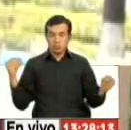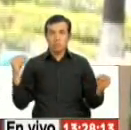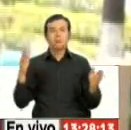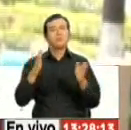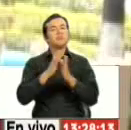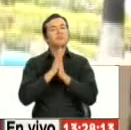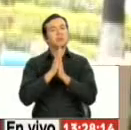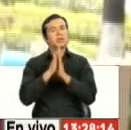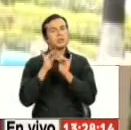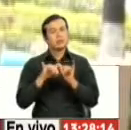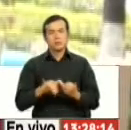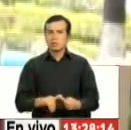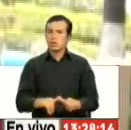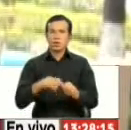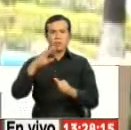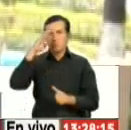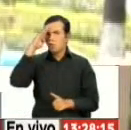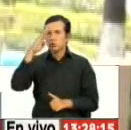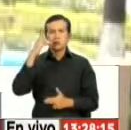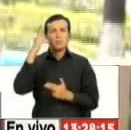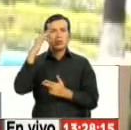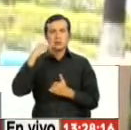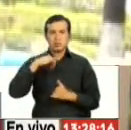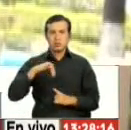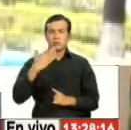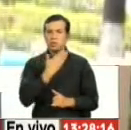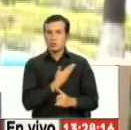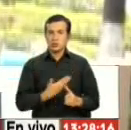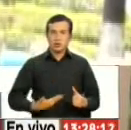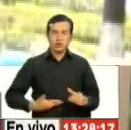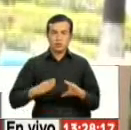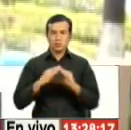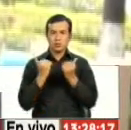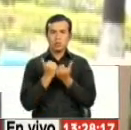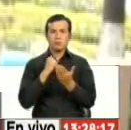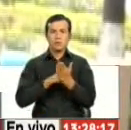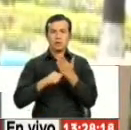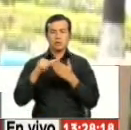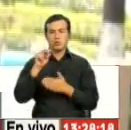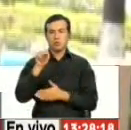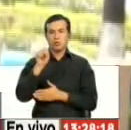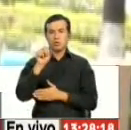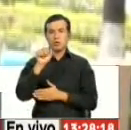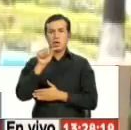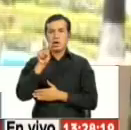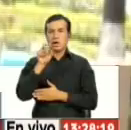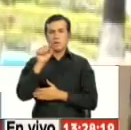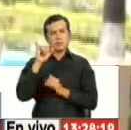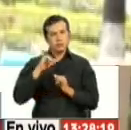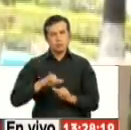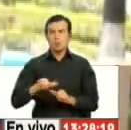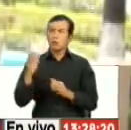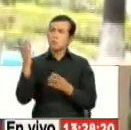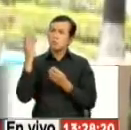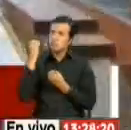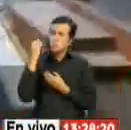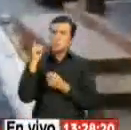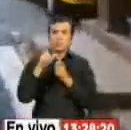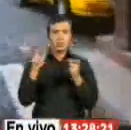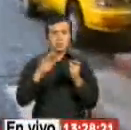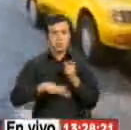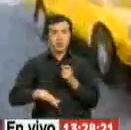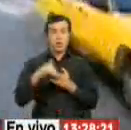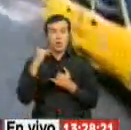que esté acá el presidente del comité que se ministros césar navas para que pueda dar una explicación a la ciudadanía